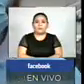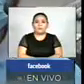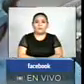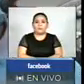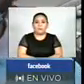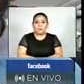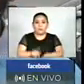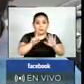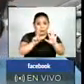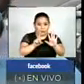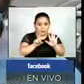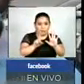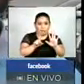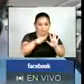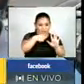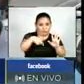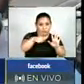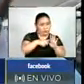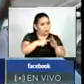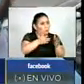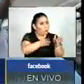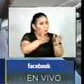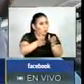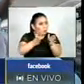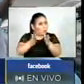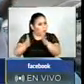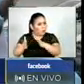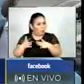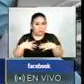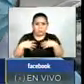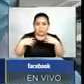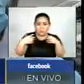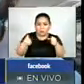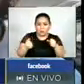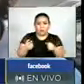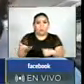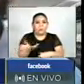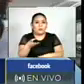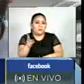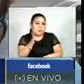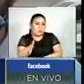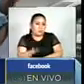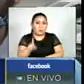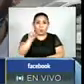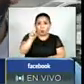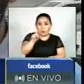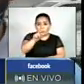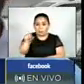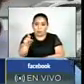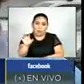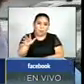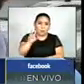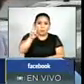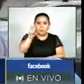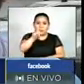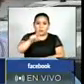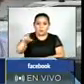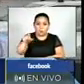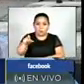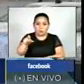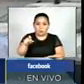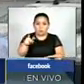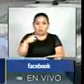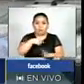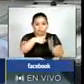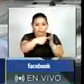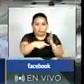Estos 6 pacientes han tenido una evolución satisfactoria. En promedio ellos han estado entre 1 a 2 semanas, totalizando en